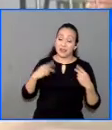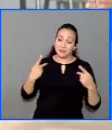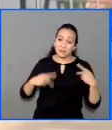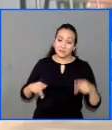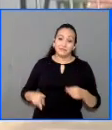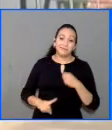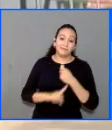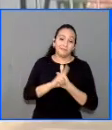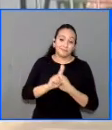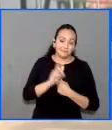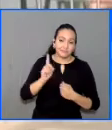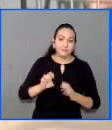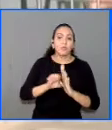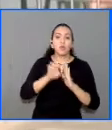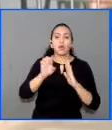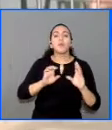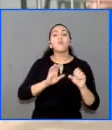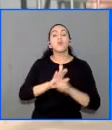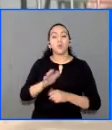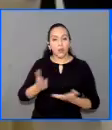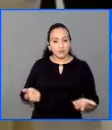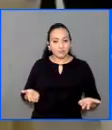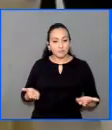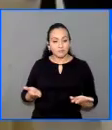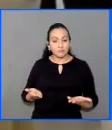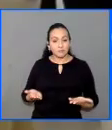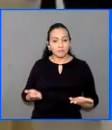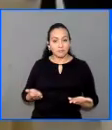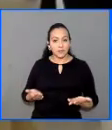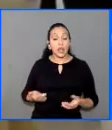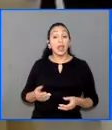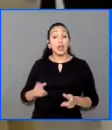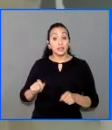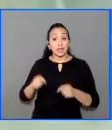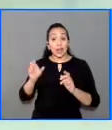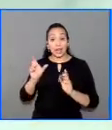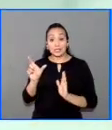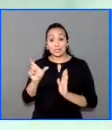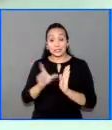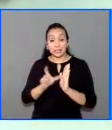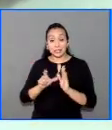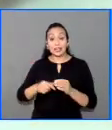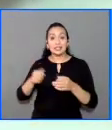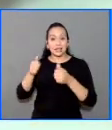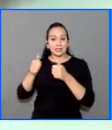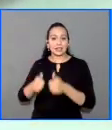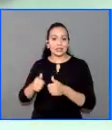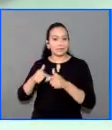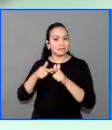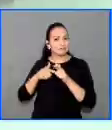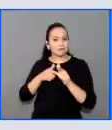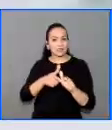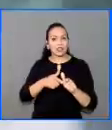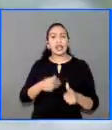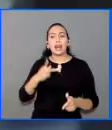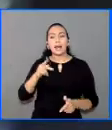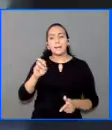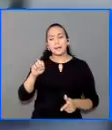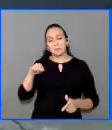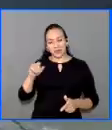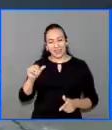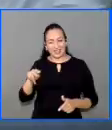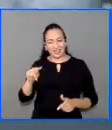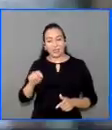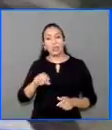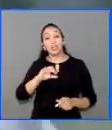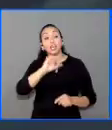tales como la discrecionalidad con la que se otorgan las licencias permanentes y la falta de medidas para proteger a los peatones.